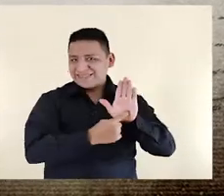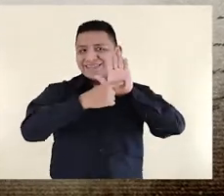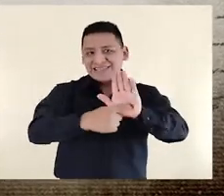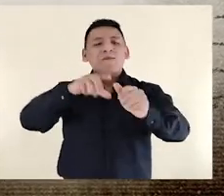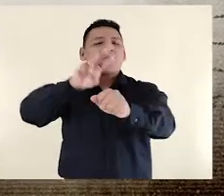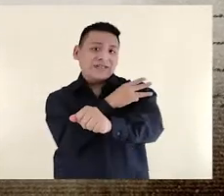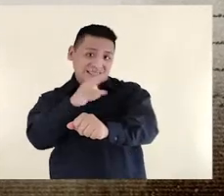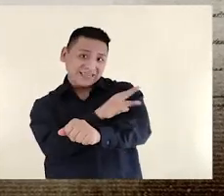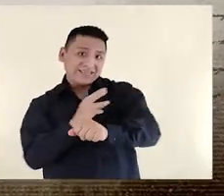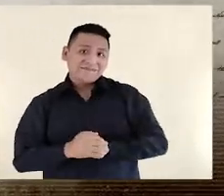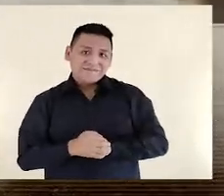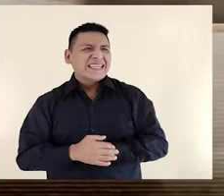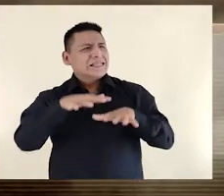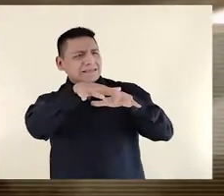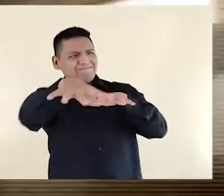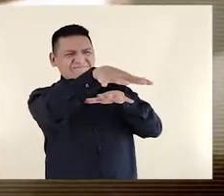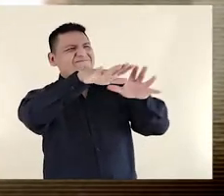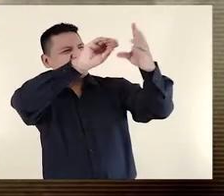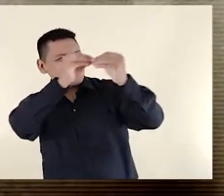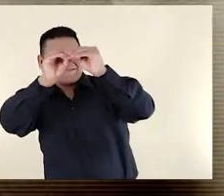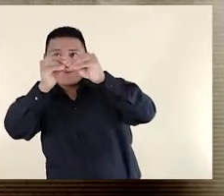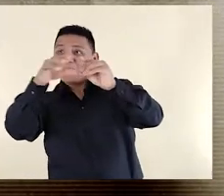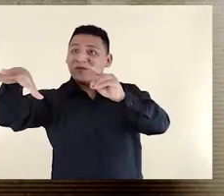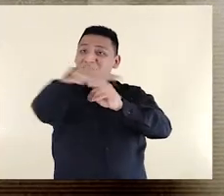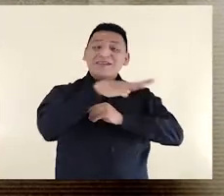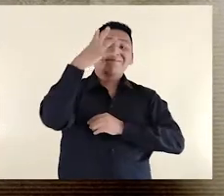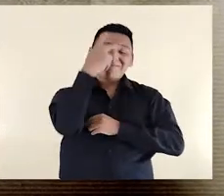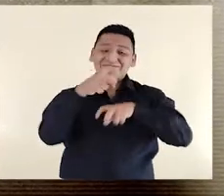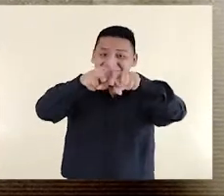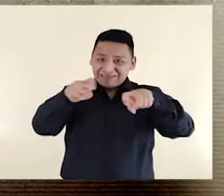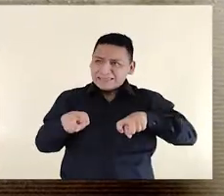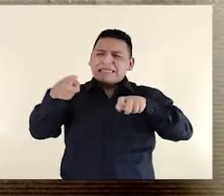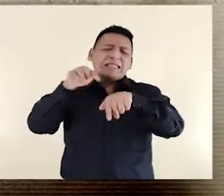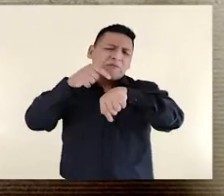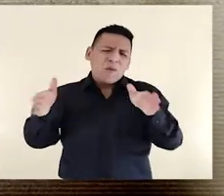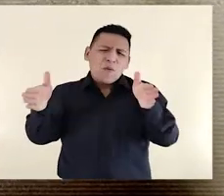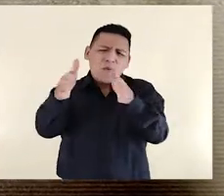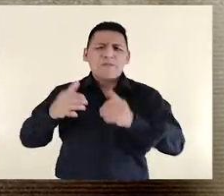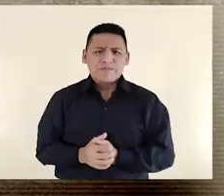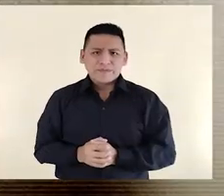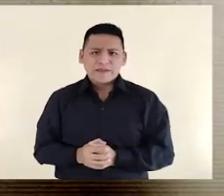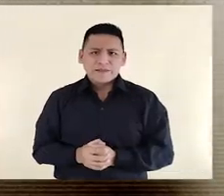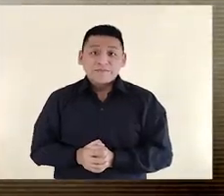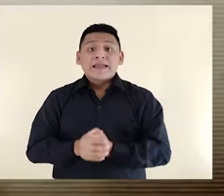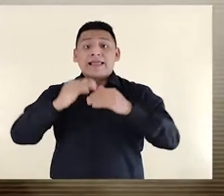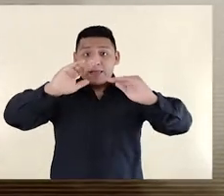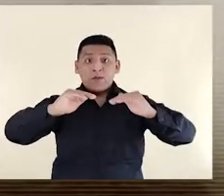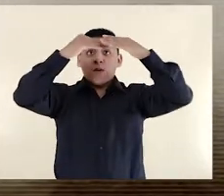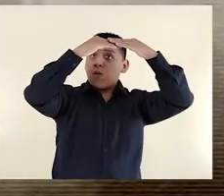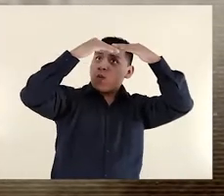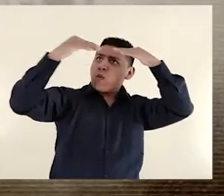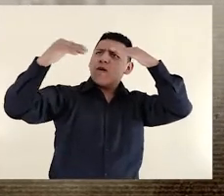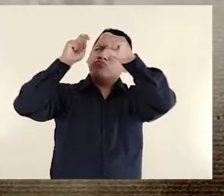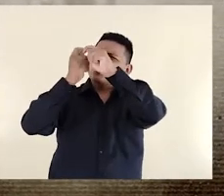y musicales. Es por eso que se adaptan ciertos espacios como este hermoso escenario de pequeñas dimensiones. El segundo salón nos muestra